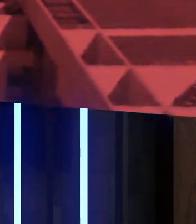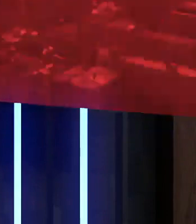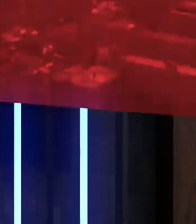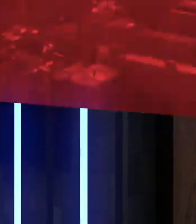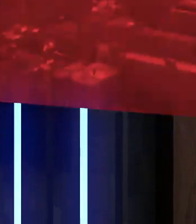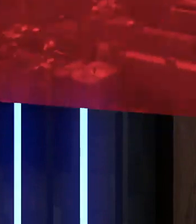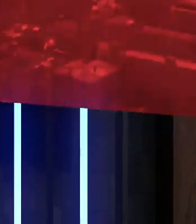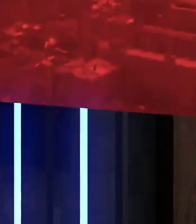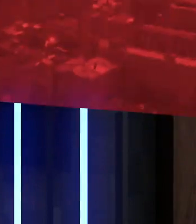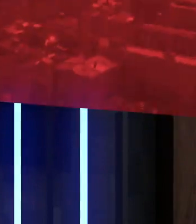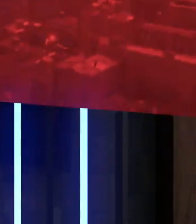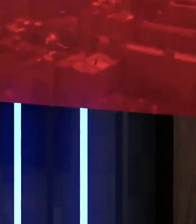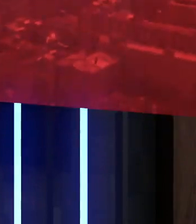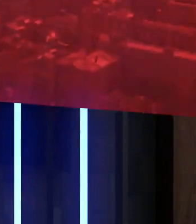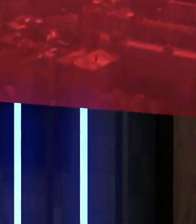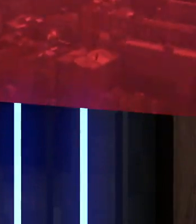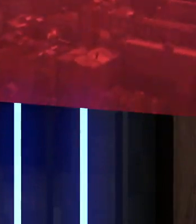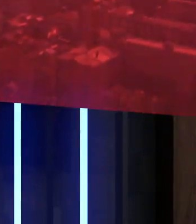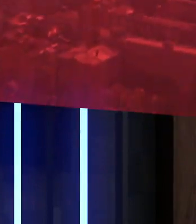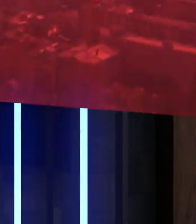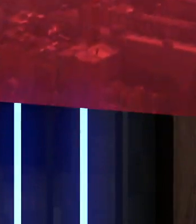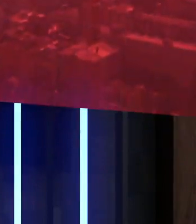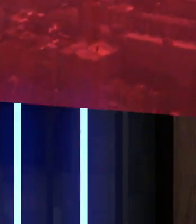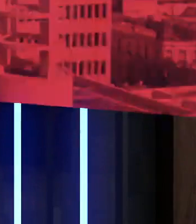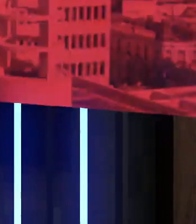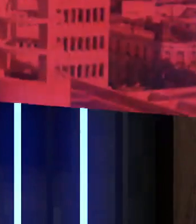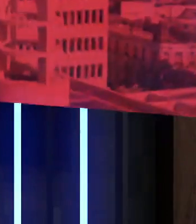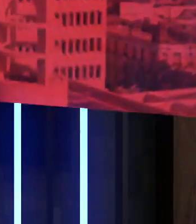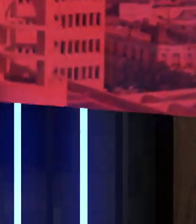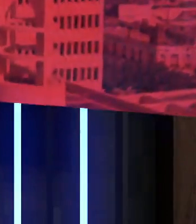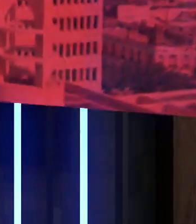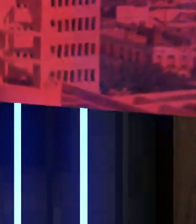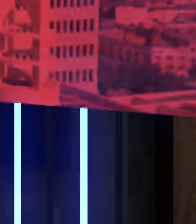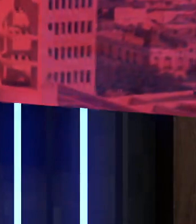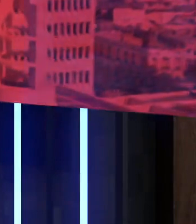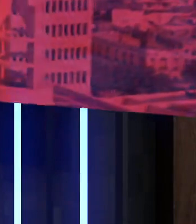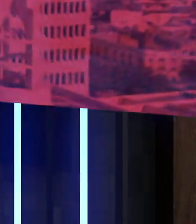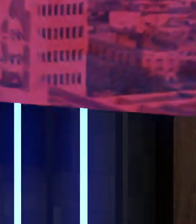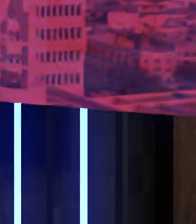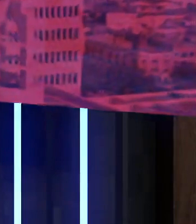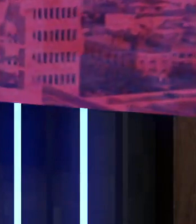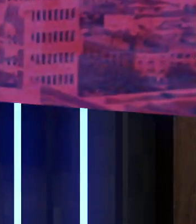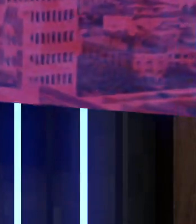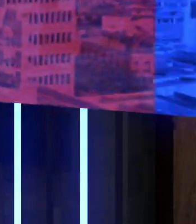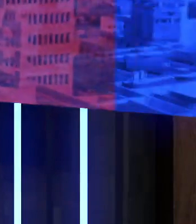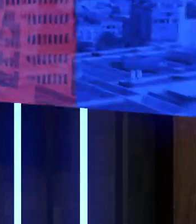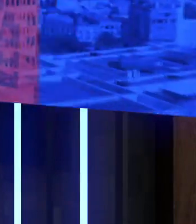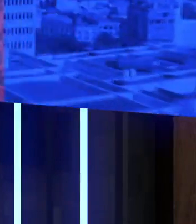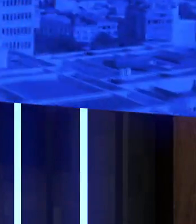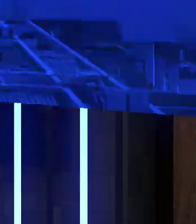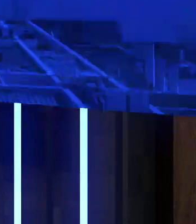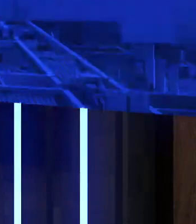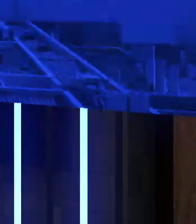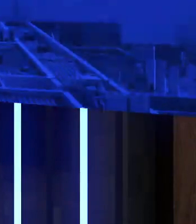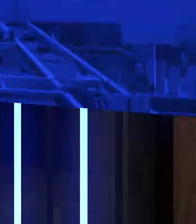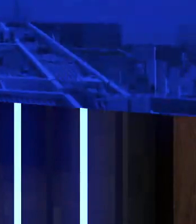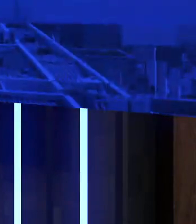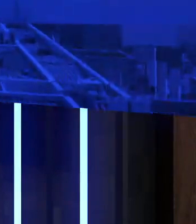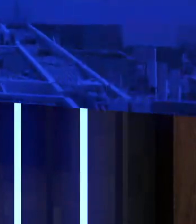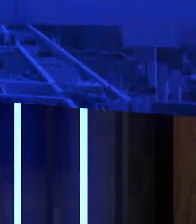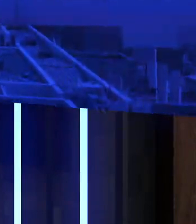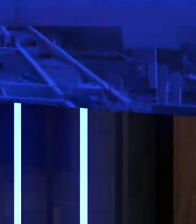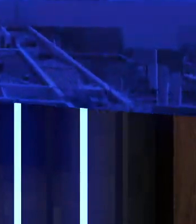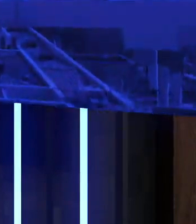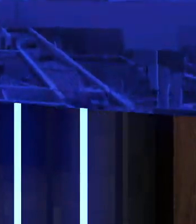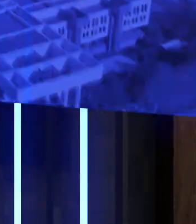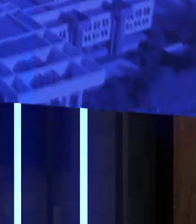con 194 países miembros a los cuales se les facilita la más amplia asistencia recíproca de las autoridades de